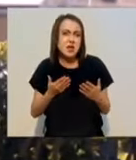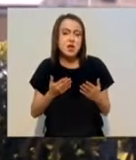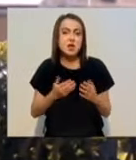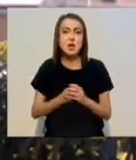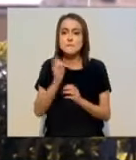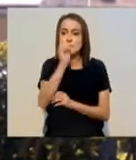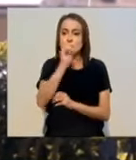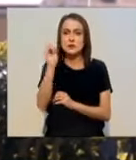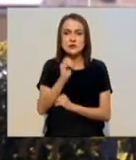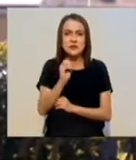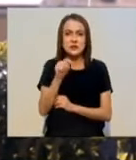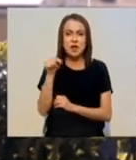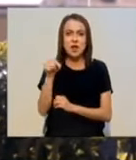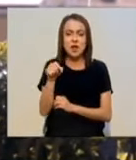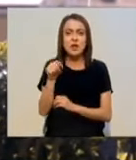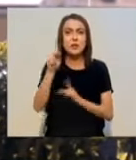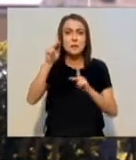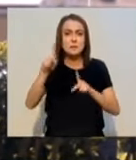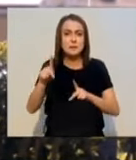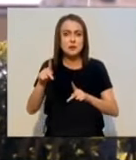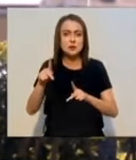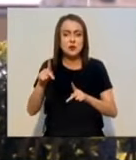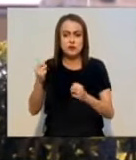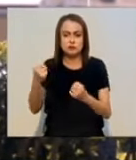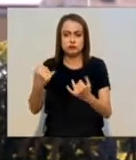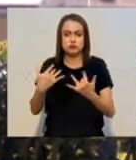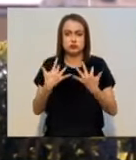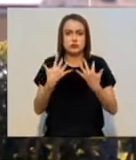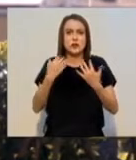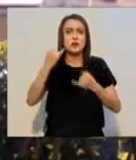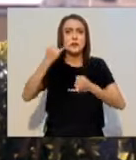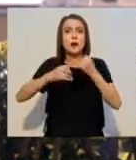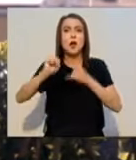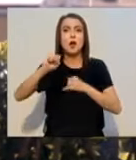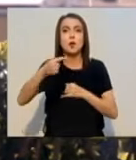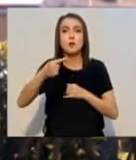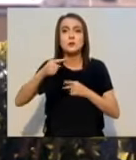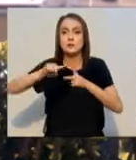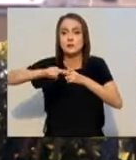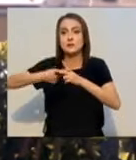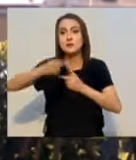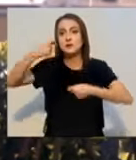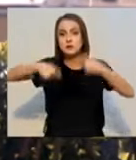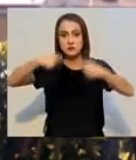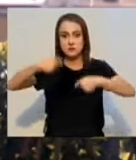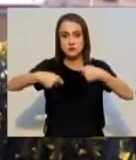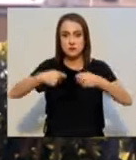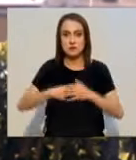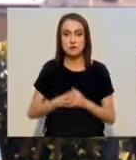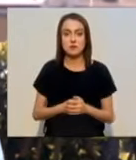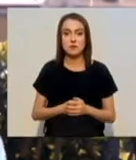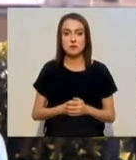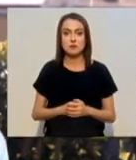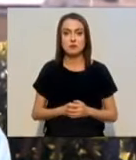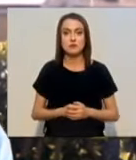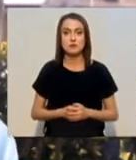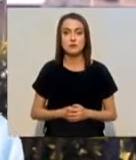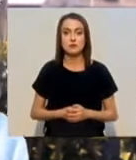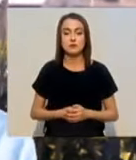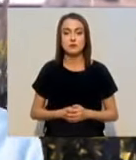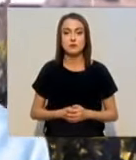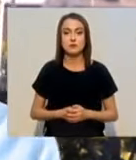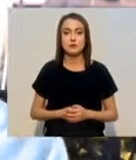contagio está cerrando el país este mes de agosto y se apresta a empezar septiembre, tomando en cuenta